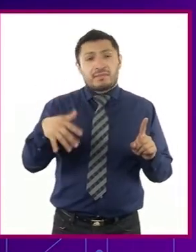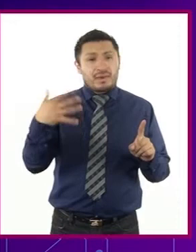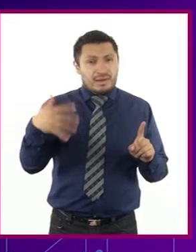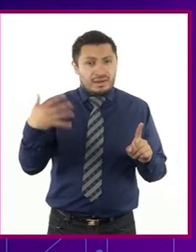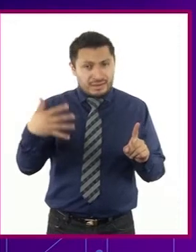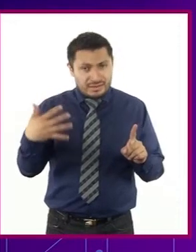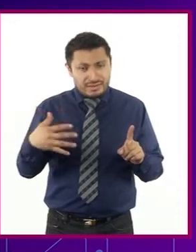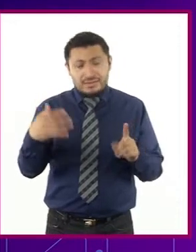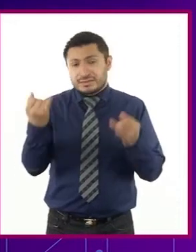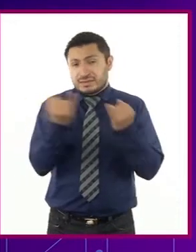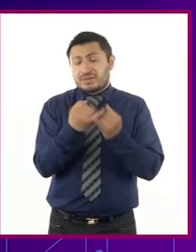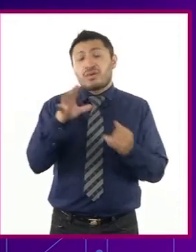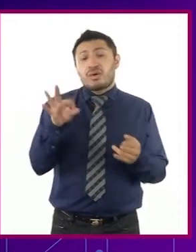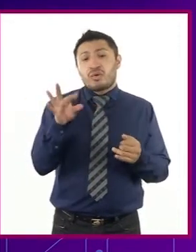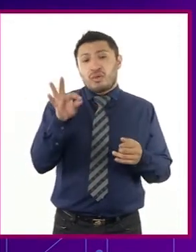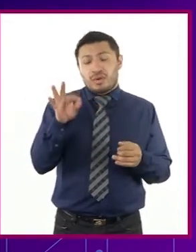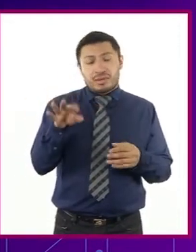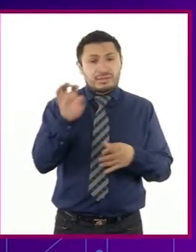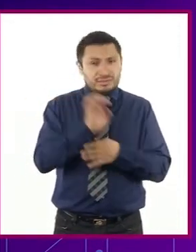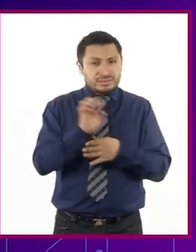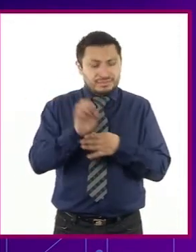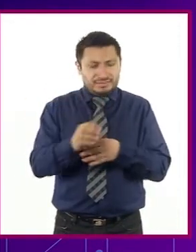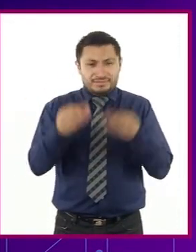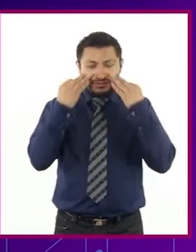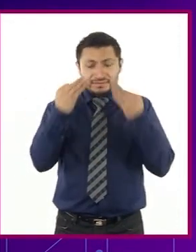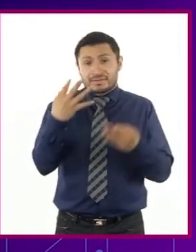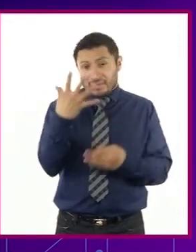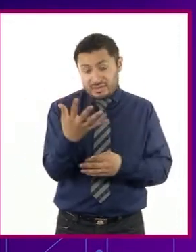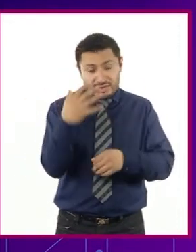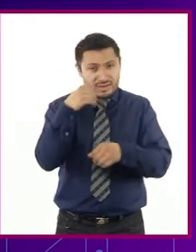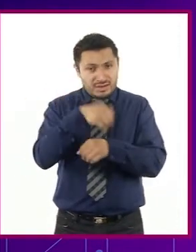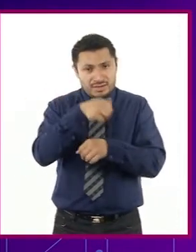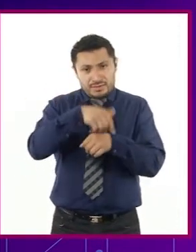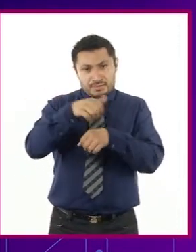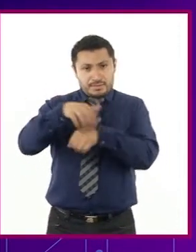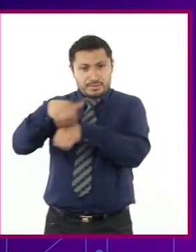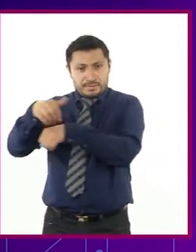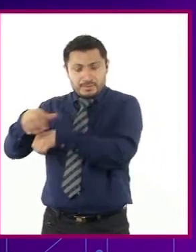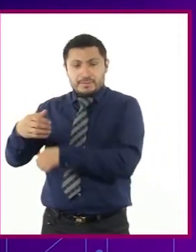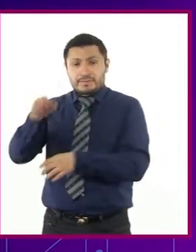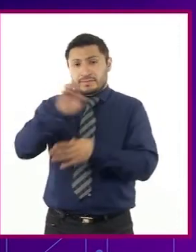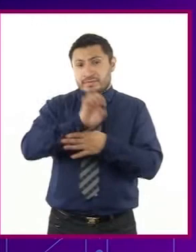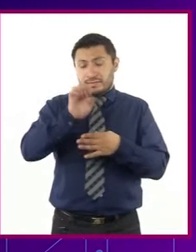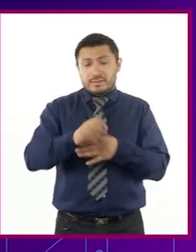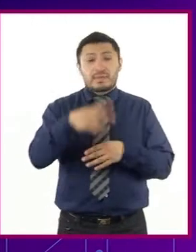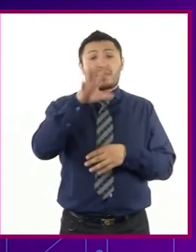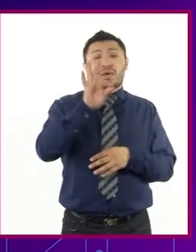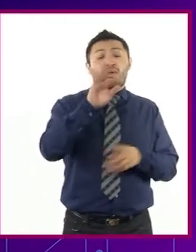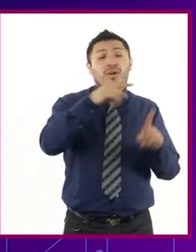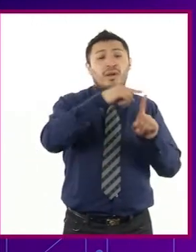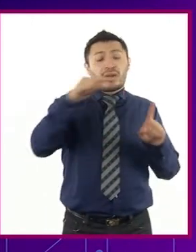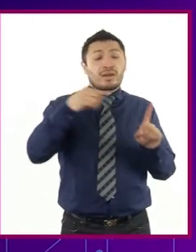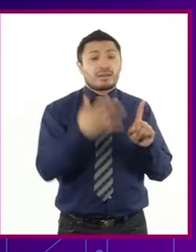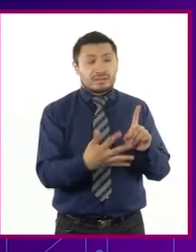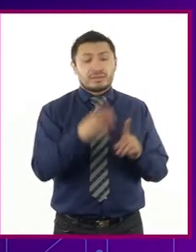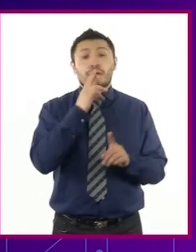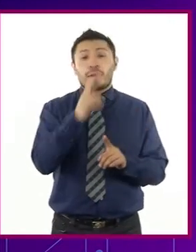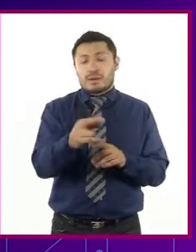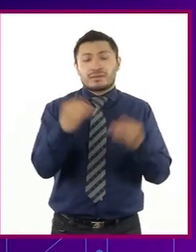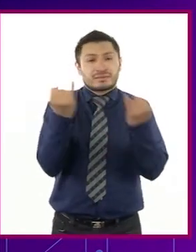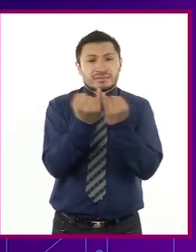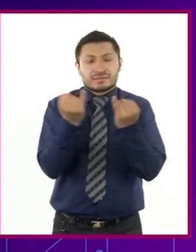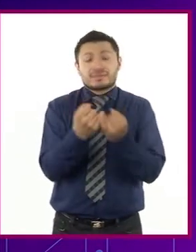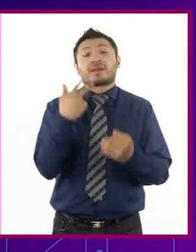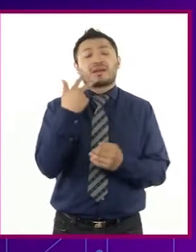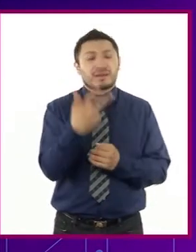15 es igual a 40. Como tenemos 5 datos, entonces se divide 40 entre 5. El resultado es igual